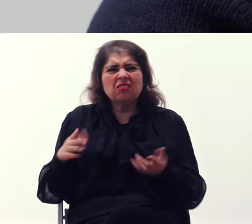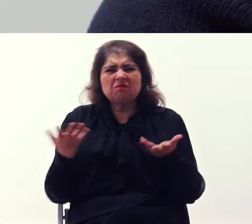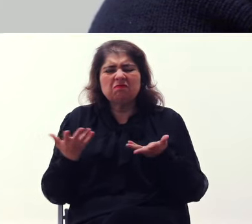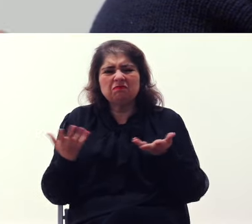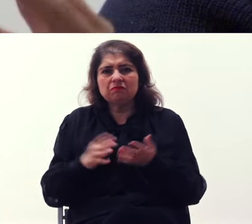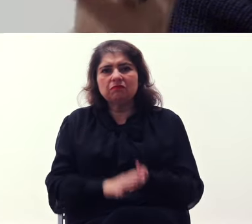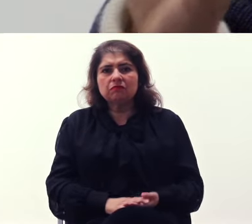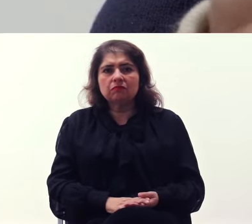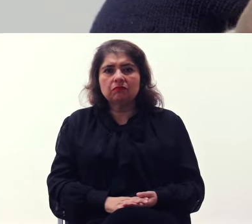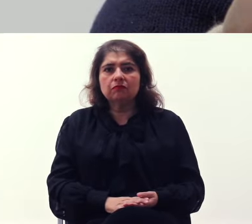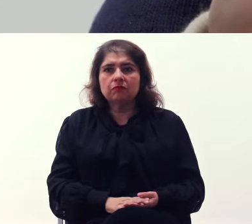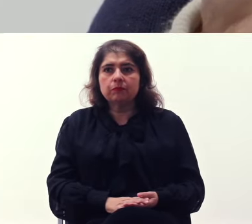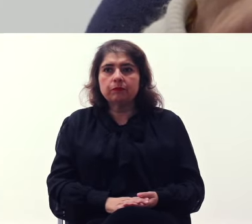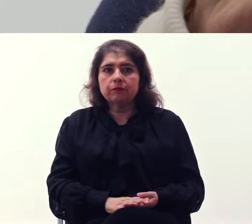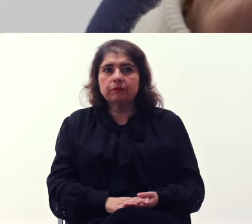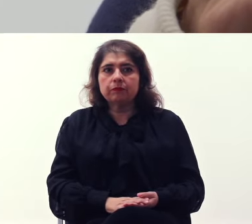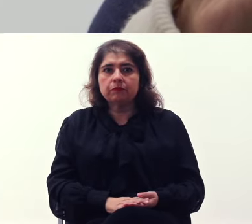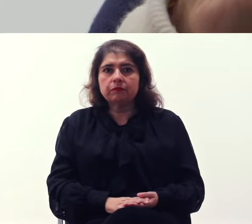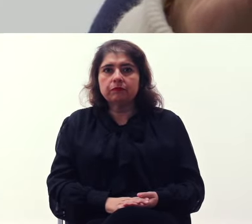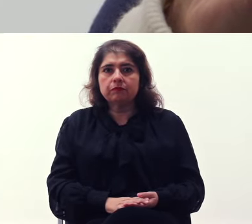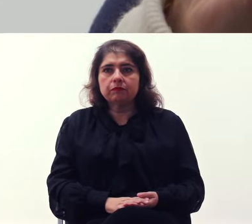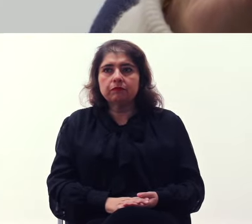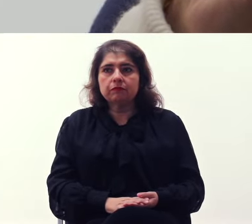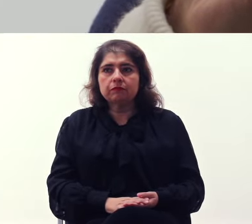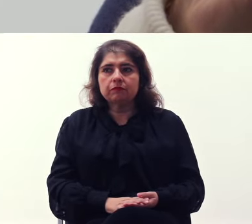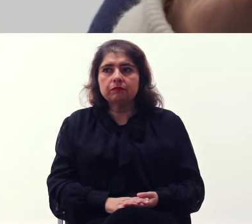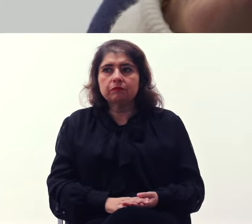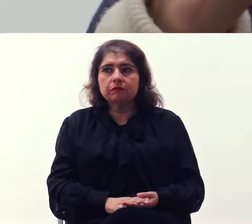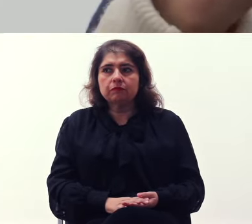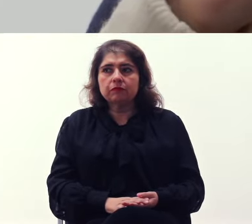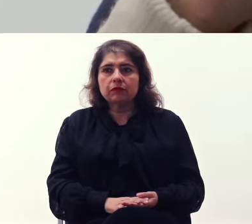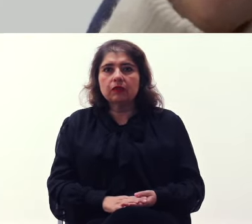manera está en contacto con